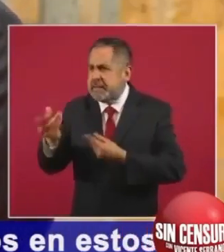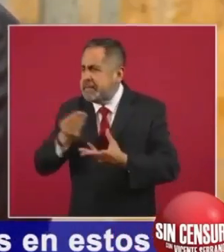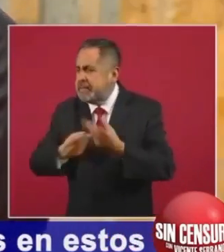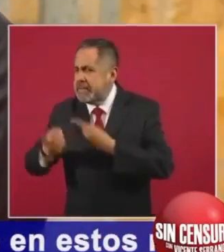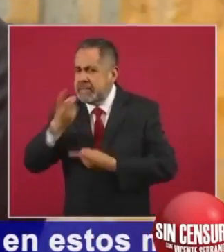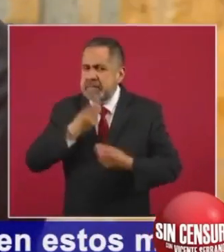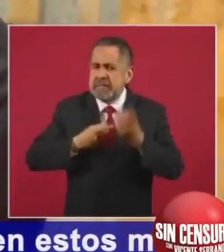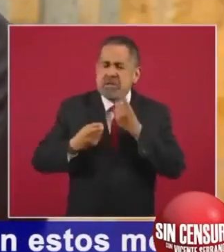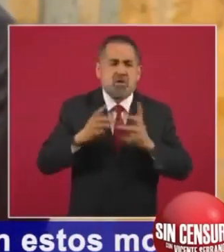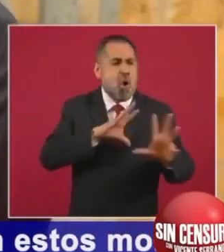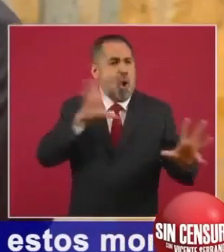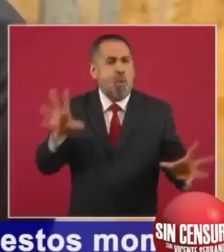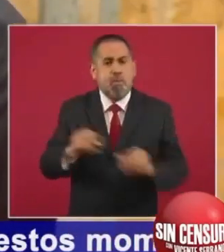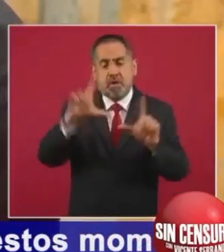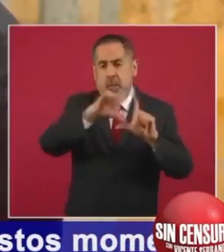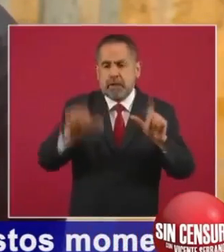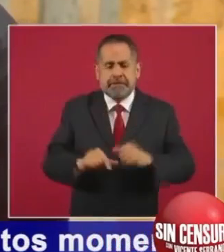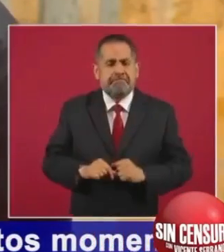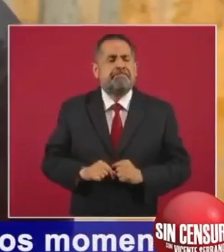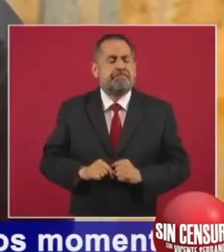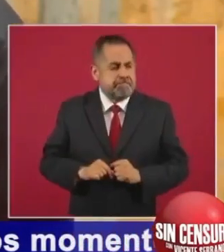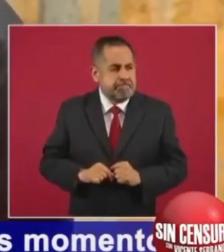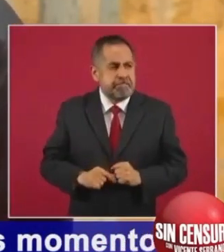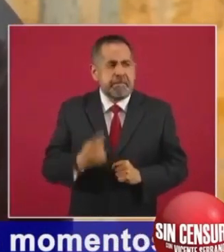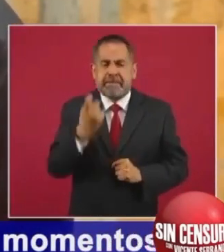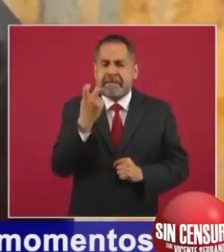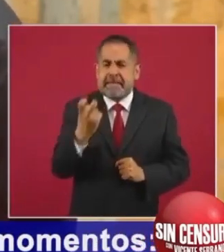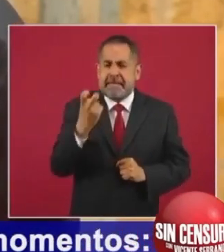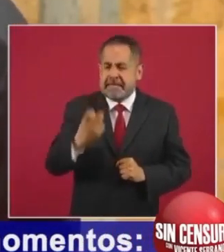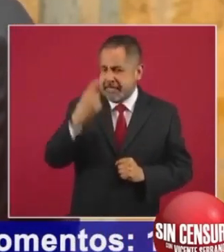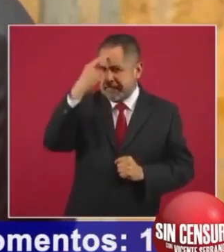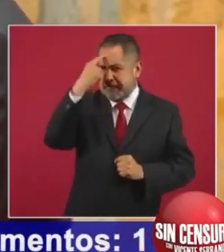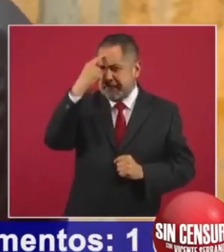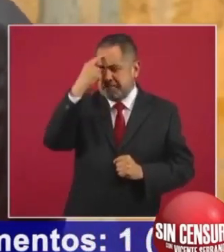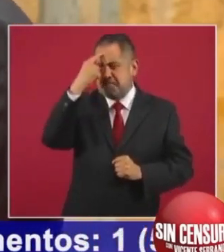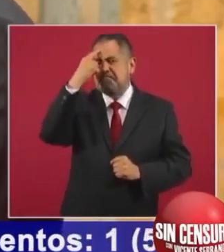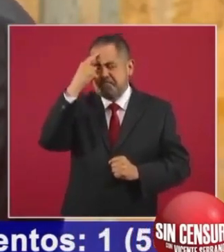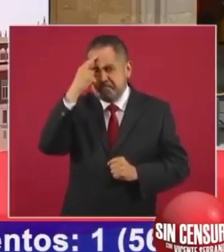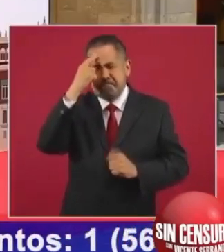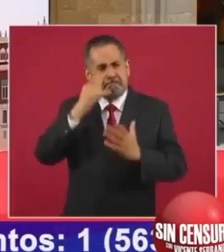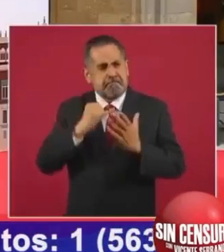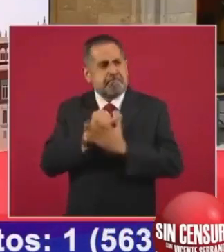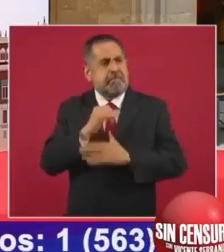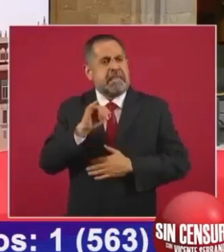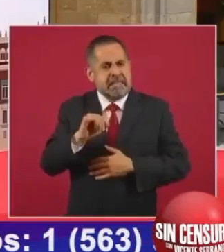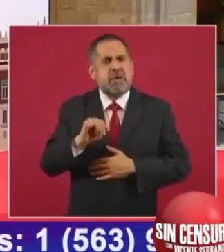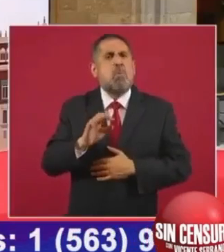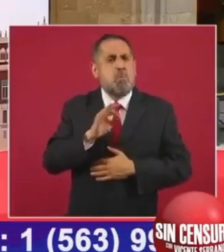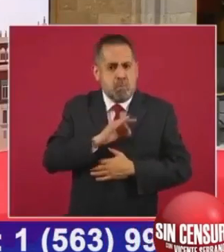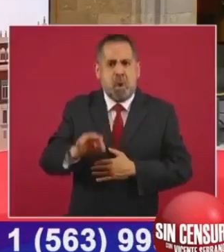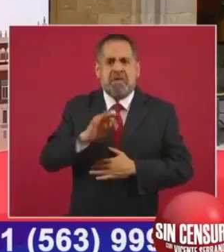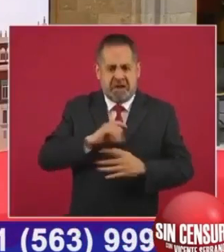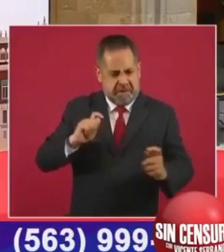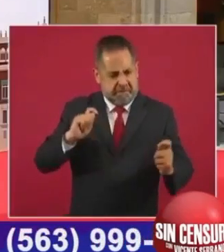apunta el propósito del gobierno hacia ese punto. Es decir, que no se permita más el